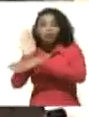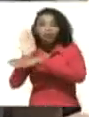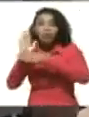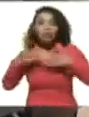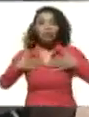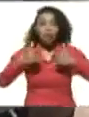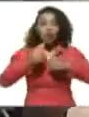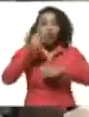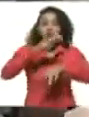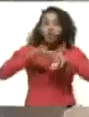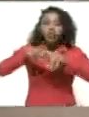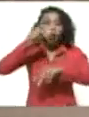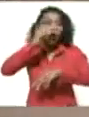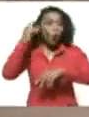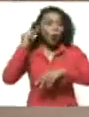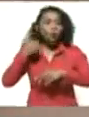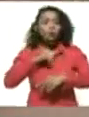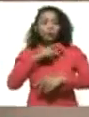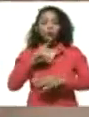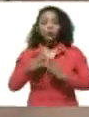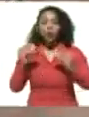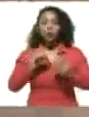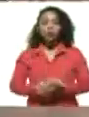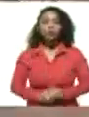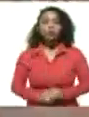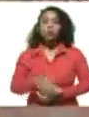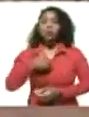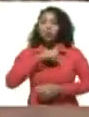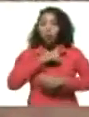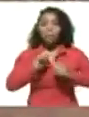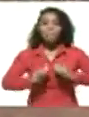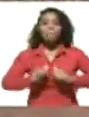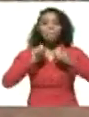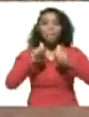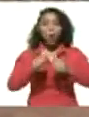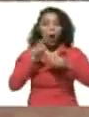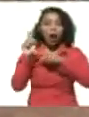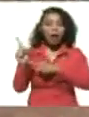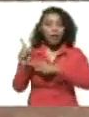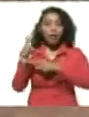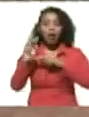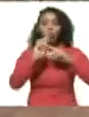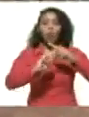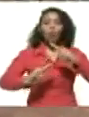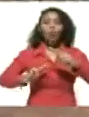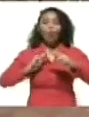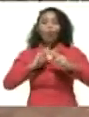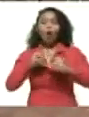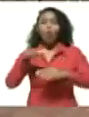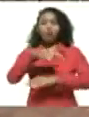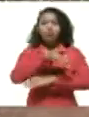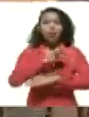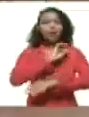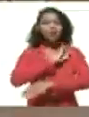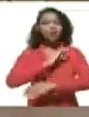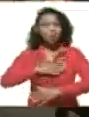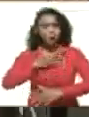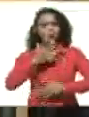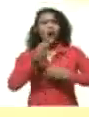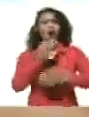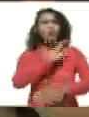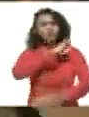de nuestros niños y nuestras niñas y hemos empezado por este universo donde podamos reforzar su